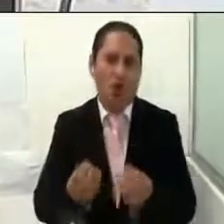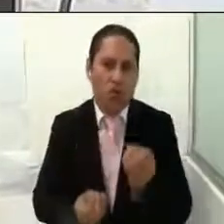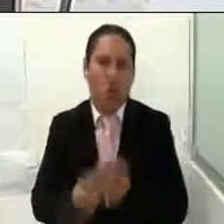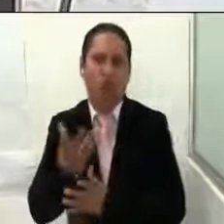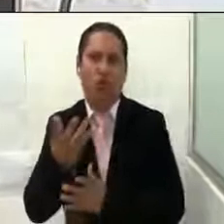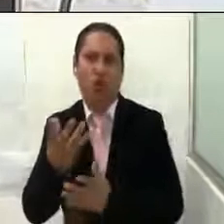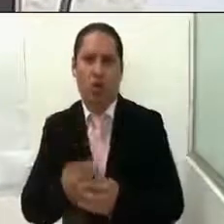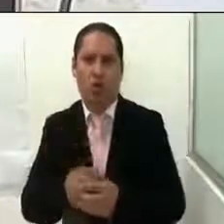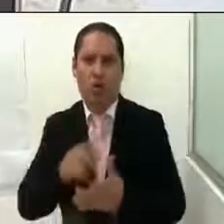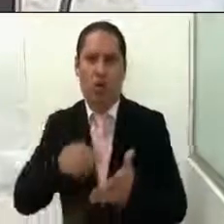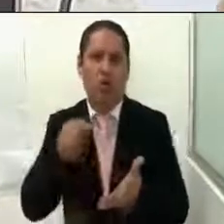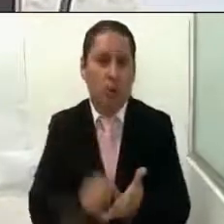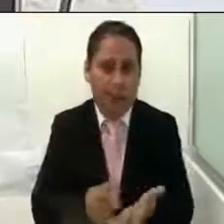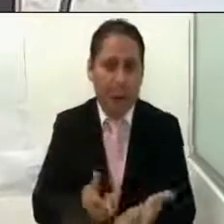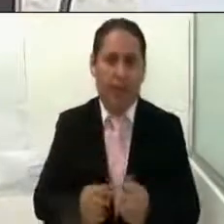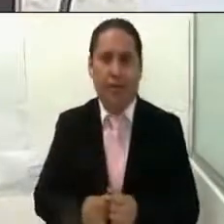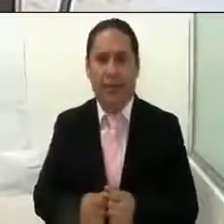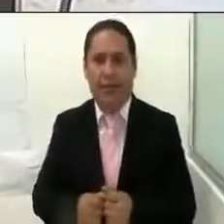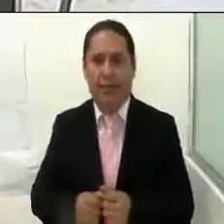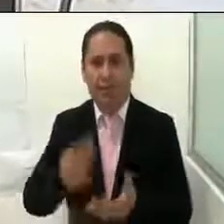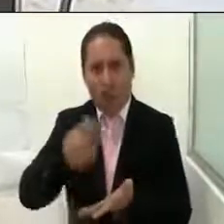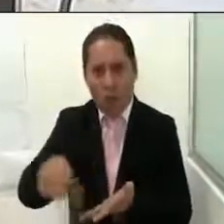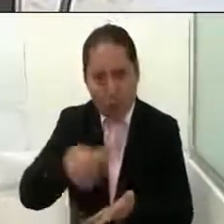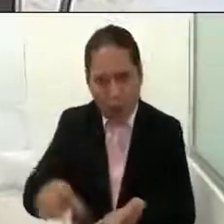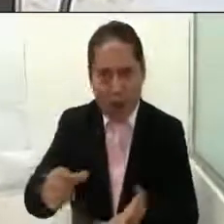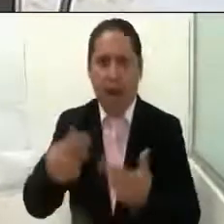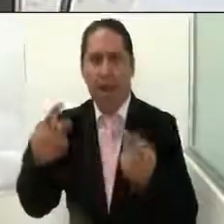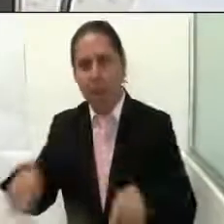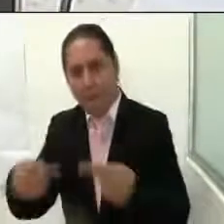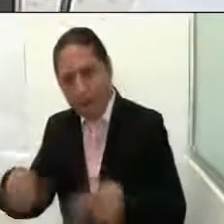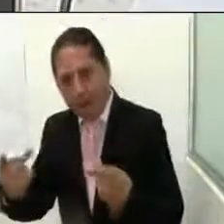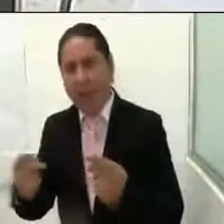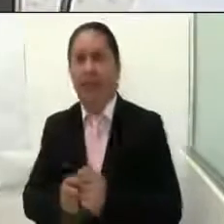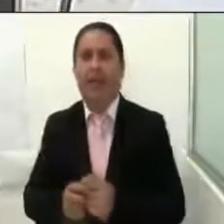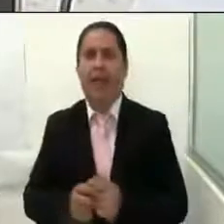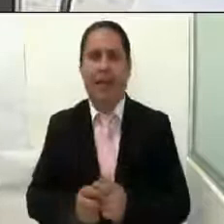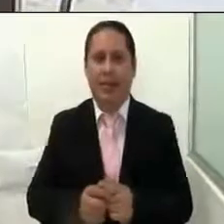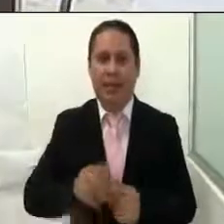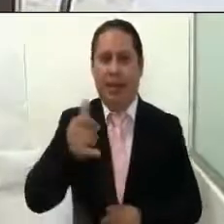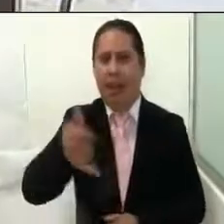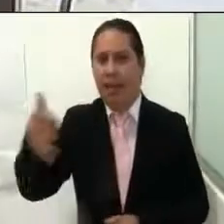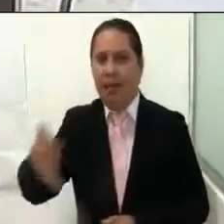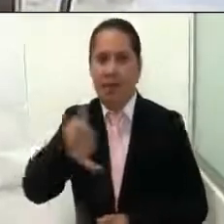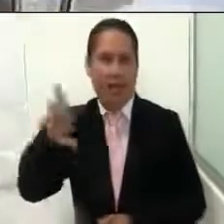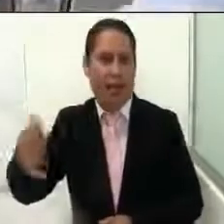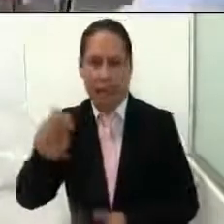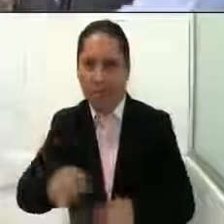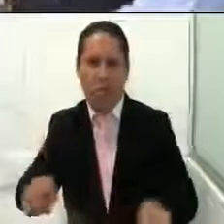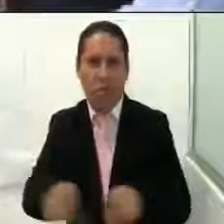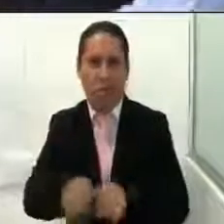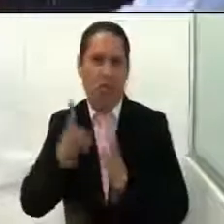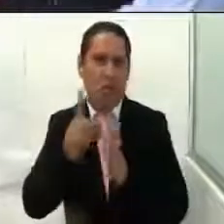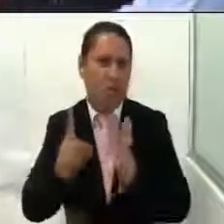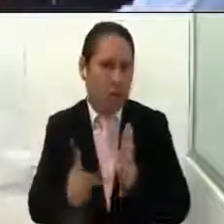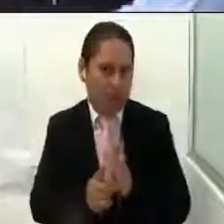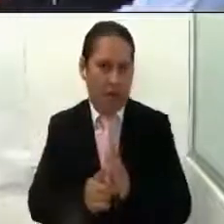nuevas localidades compraventas y constitución de fraccionamientos y condominios lo que supera la meta anual por un